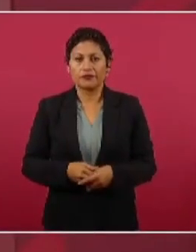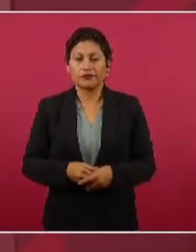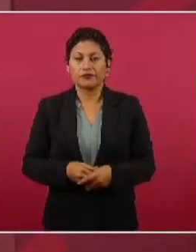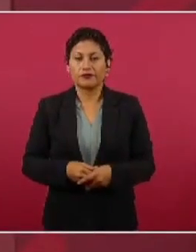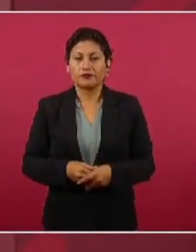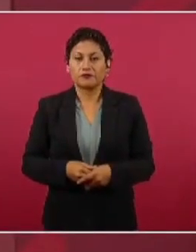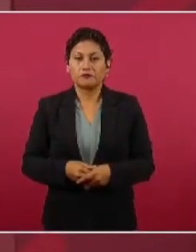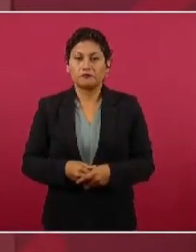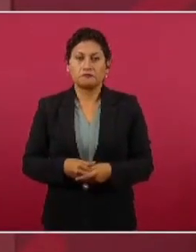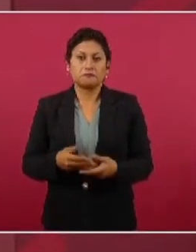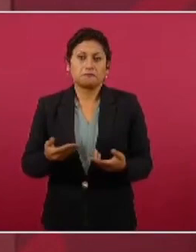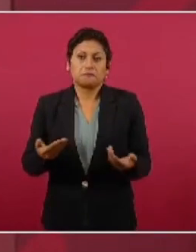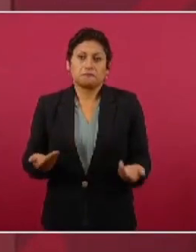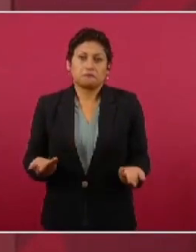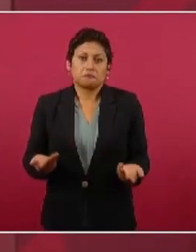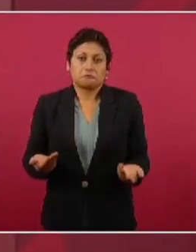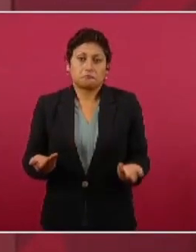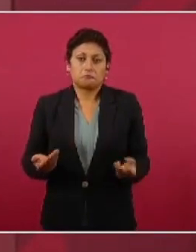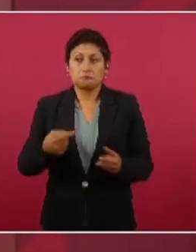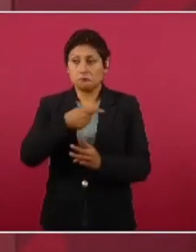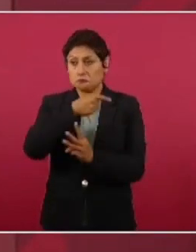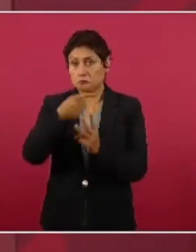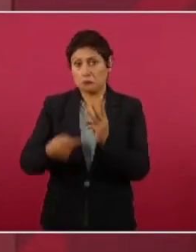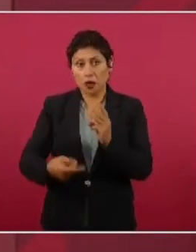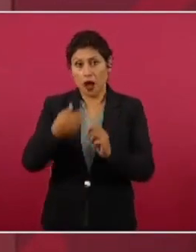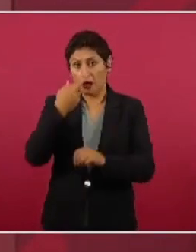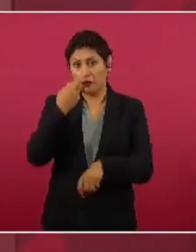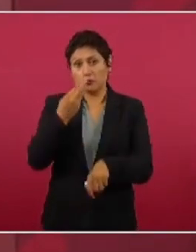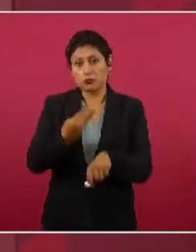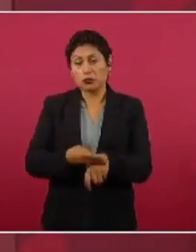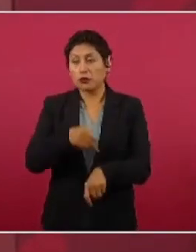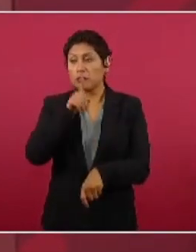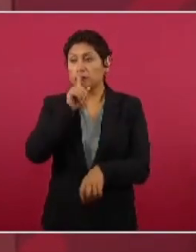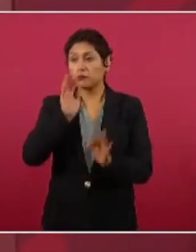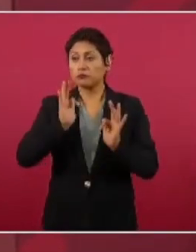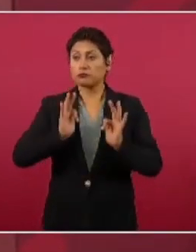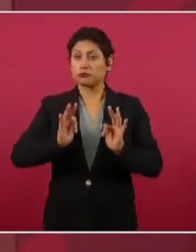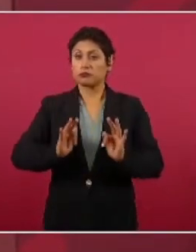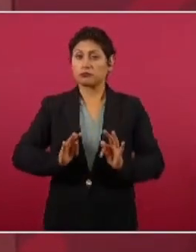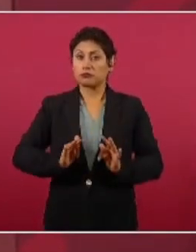pues de manera responsable, no cayeron en ninguna provocación.